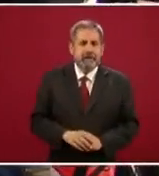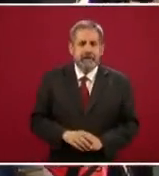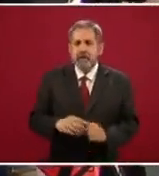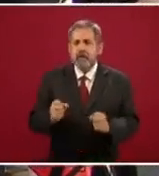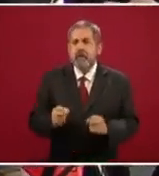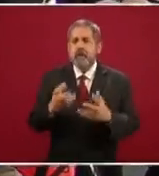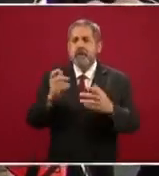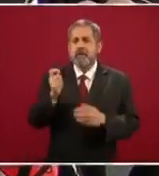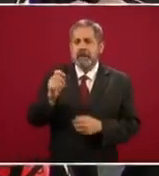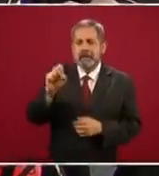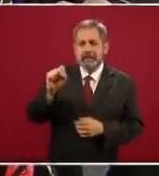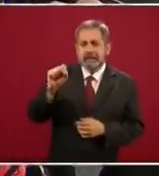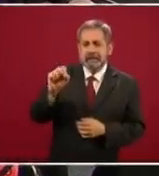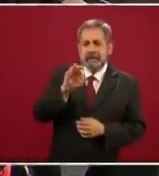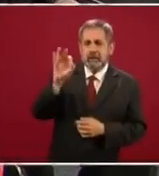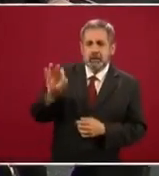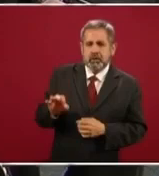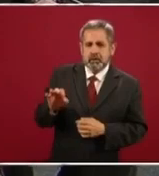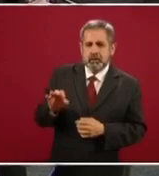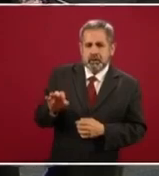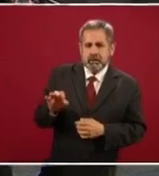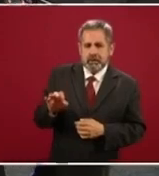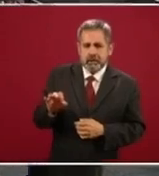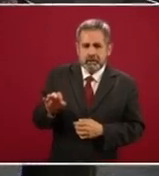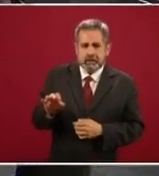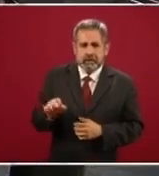¿Cuánto es el 60%?